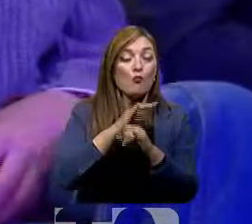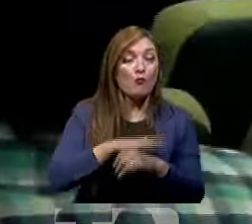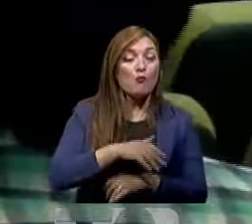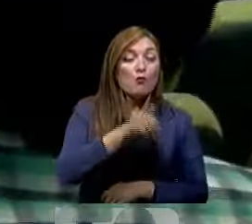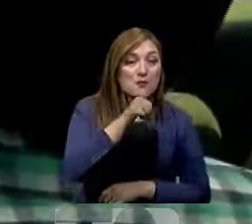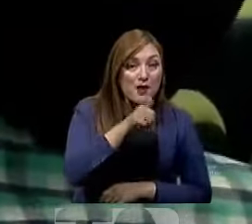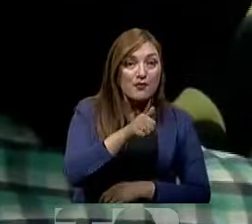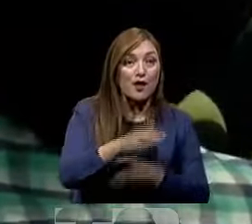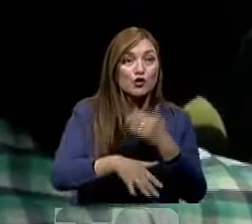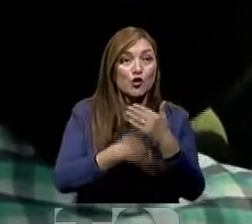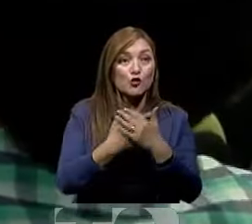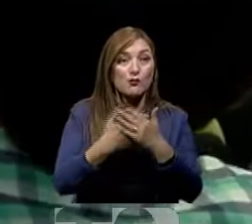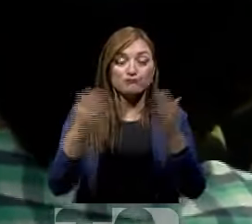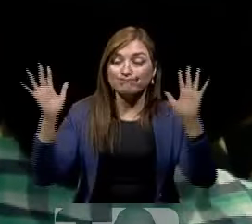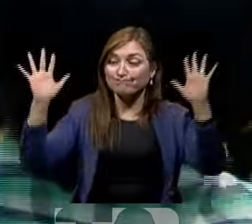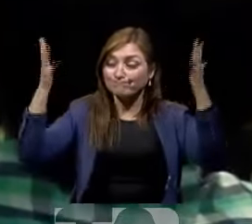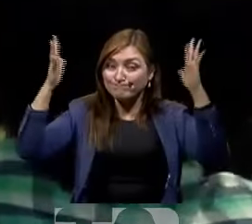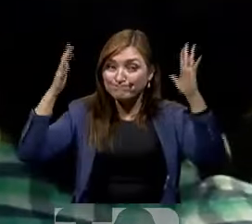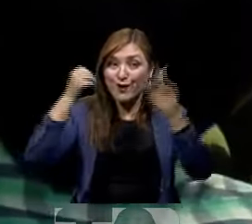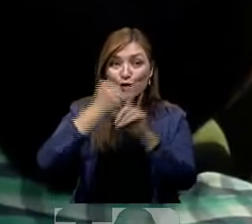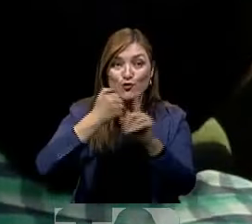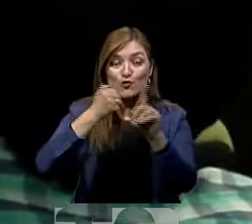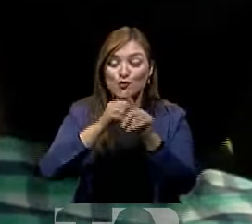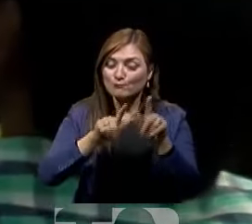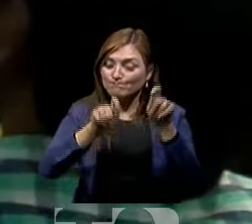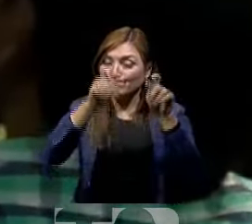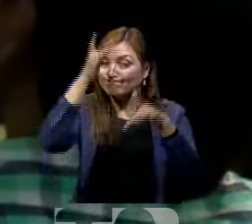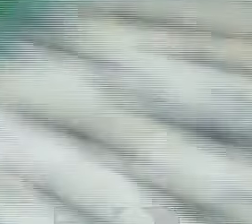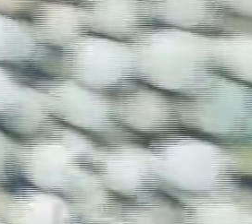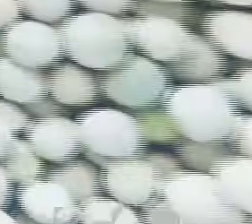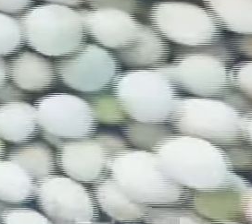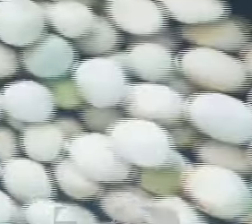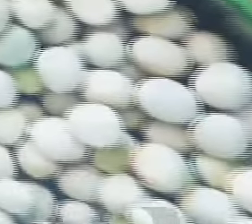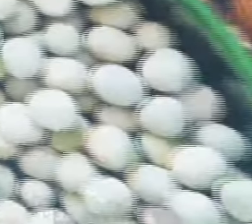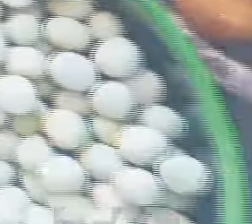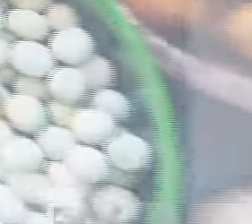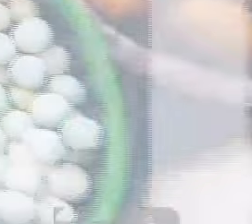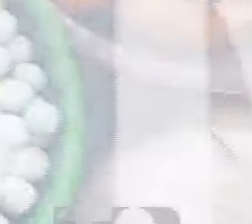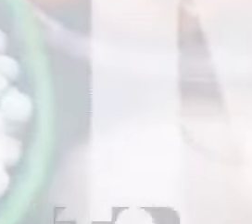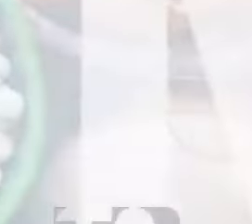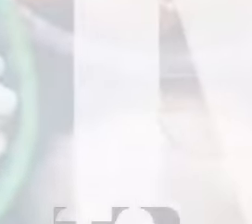Todos aplaudieron a los guerreros por su lucha contra el cáncer.